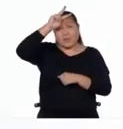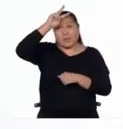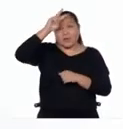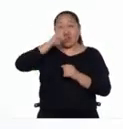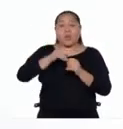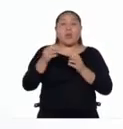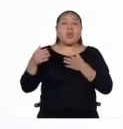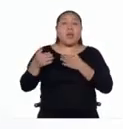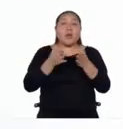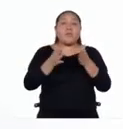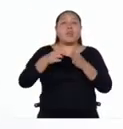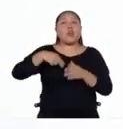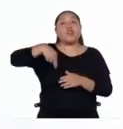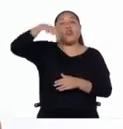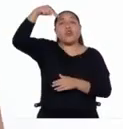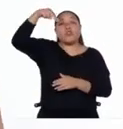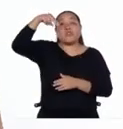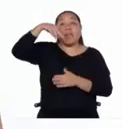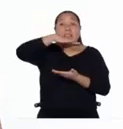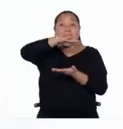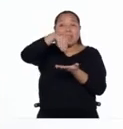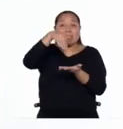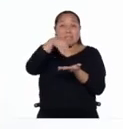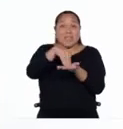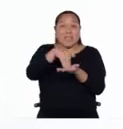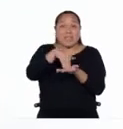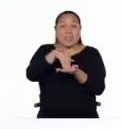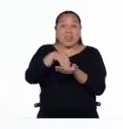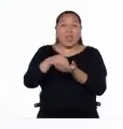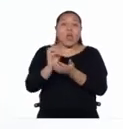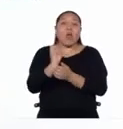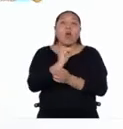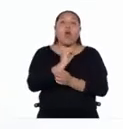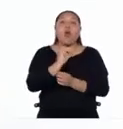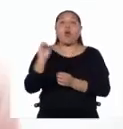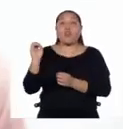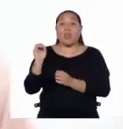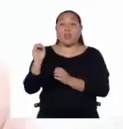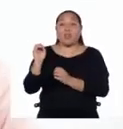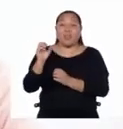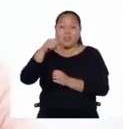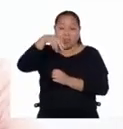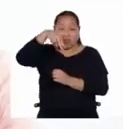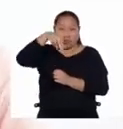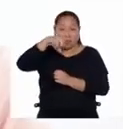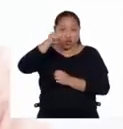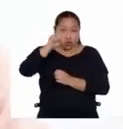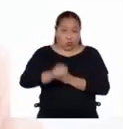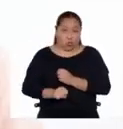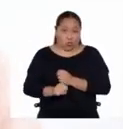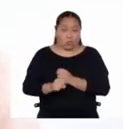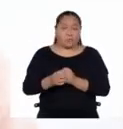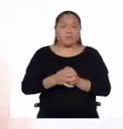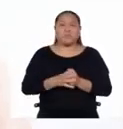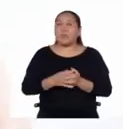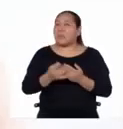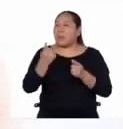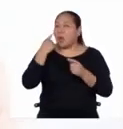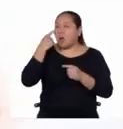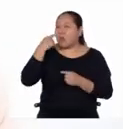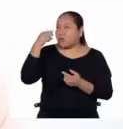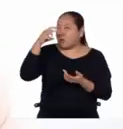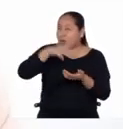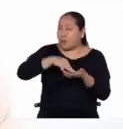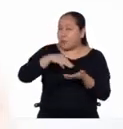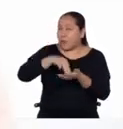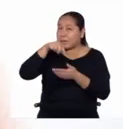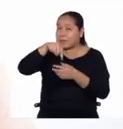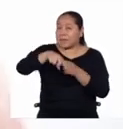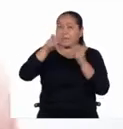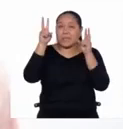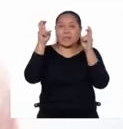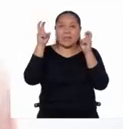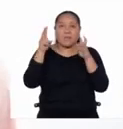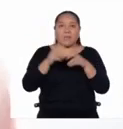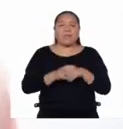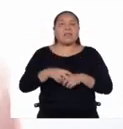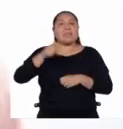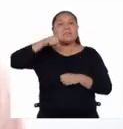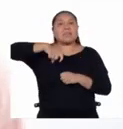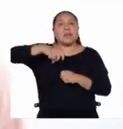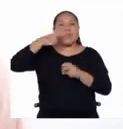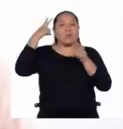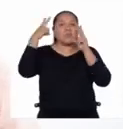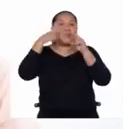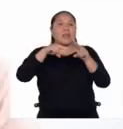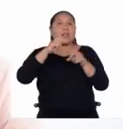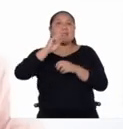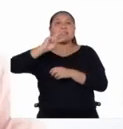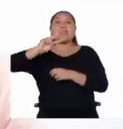norte, del centro, del oriente y del sur. Y para saber más sobre este tema, debemos continuar con la segunda